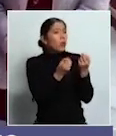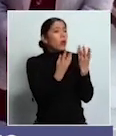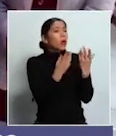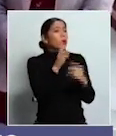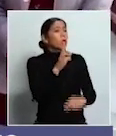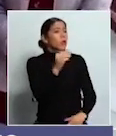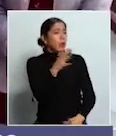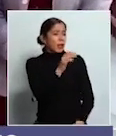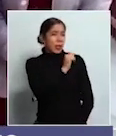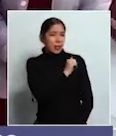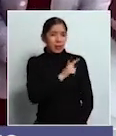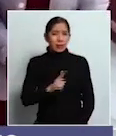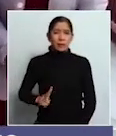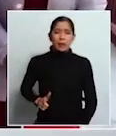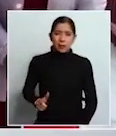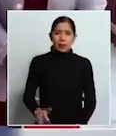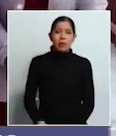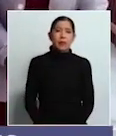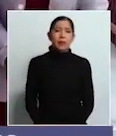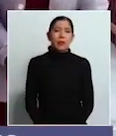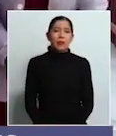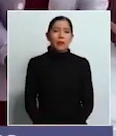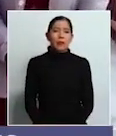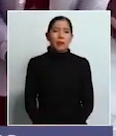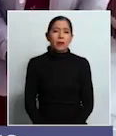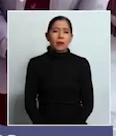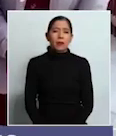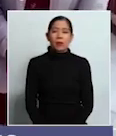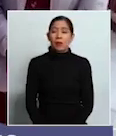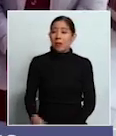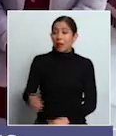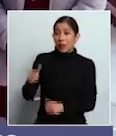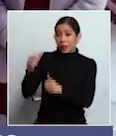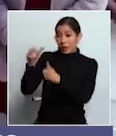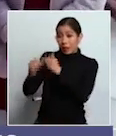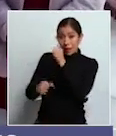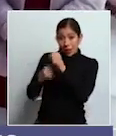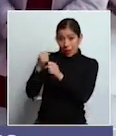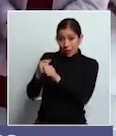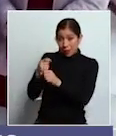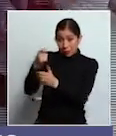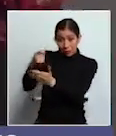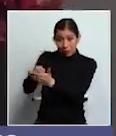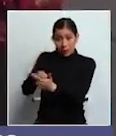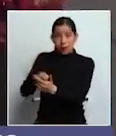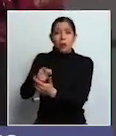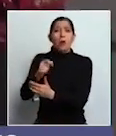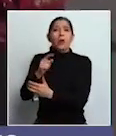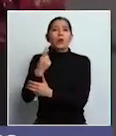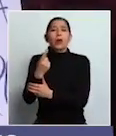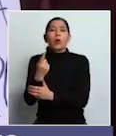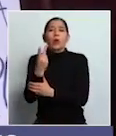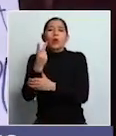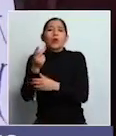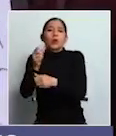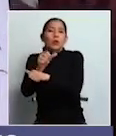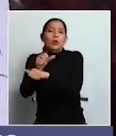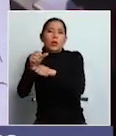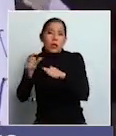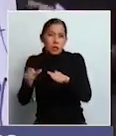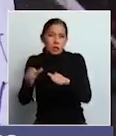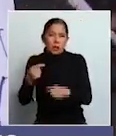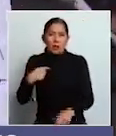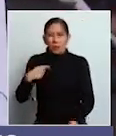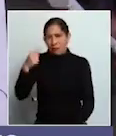De los 200.000 que tenemos cada año, solamente nos alcanza para 2 aulas, pero en obra bruta. Imagínense,